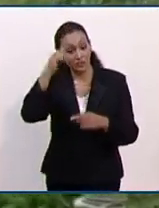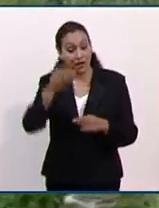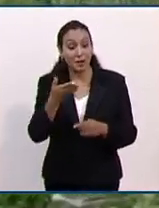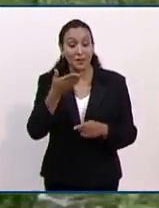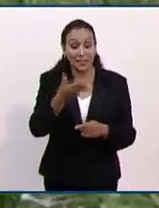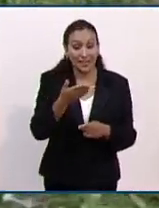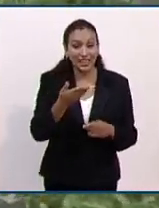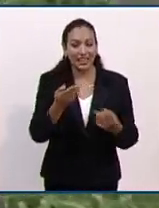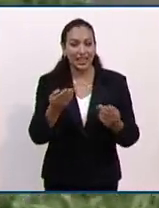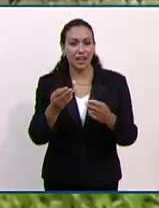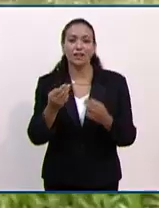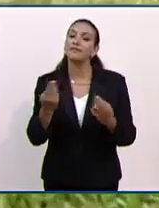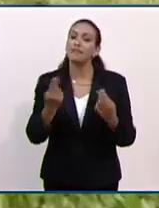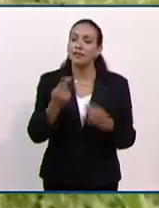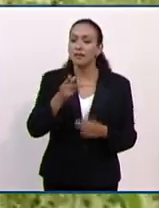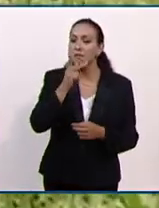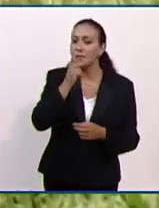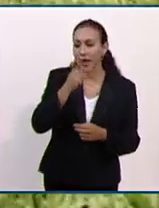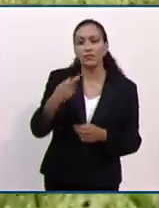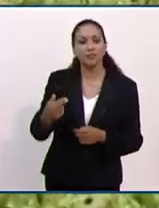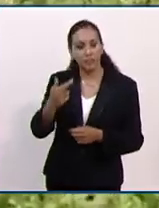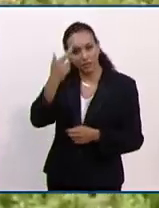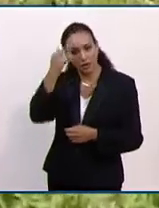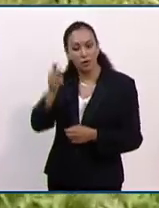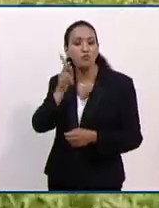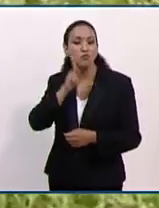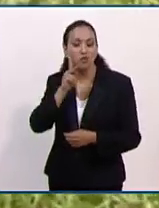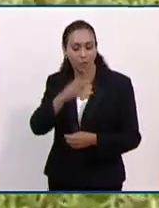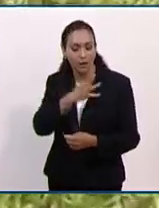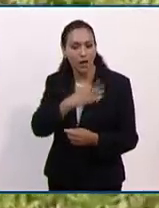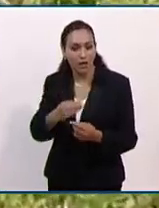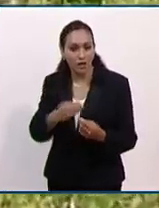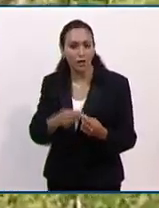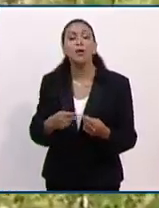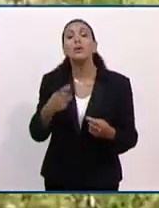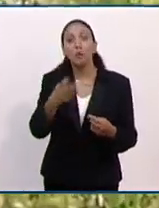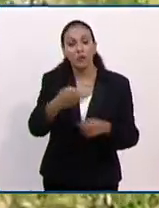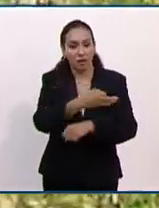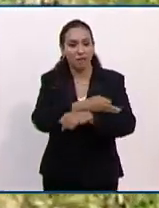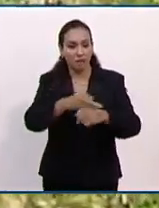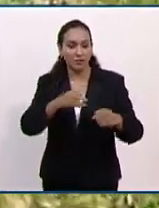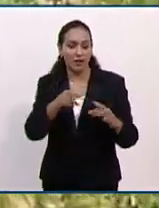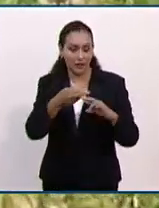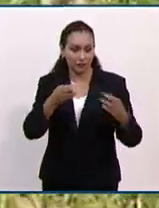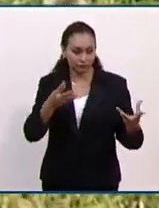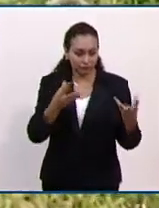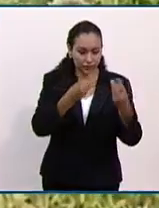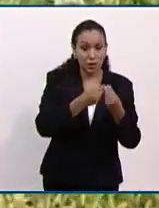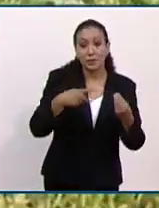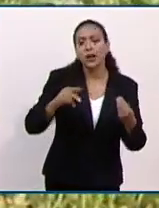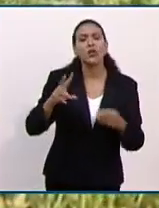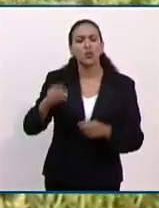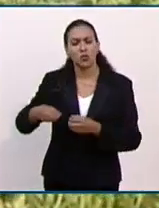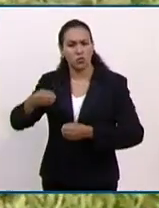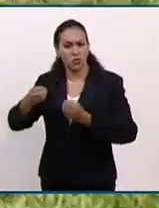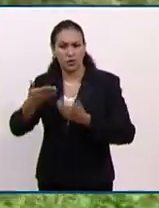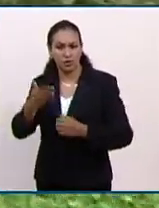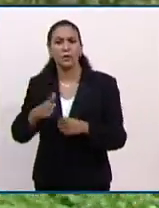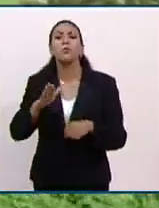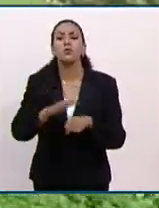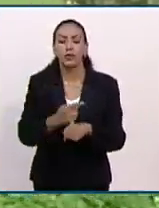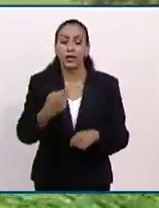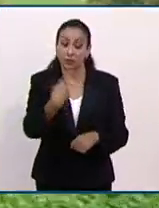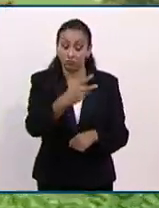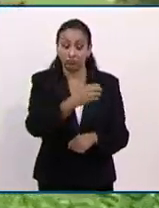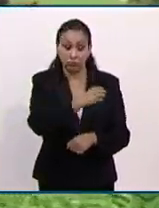es fundamental del derecho alimentario y no el reclamo judicial, instancia posterior que no define el nacimiento de la